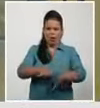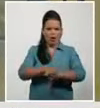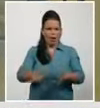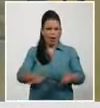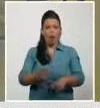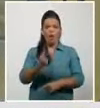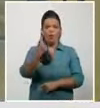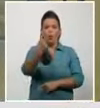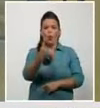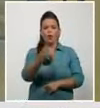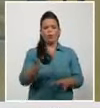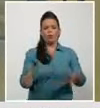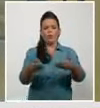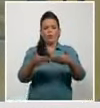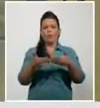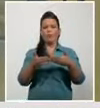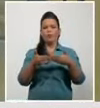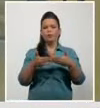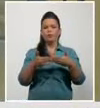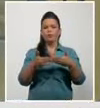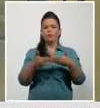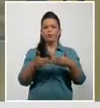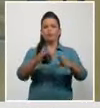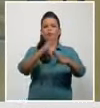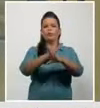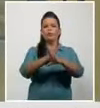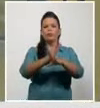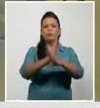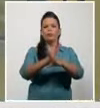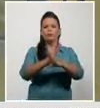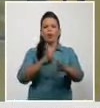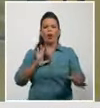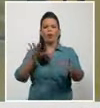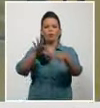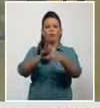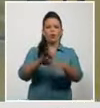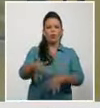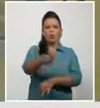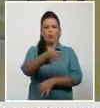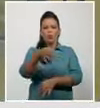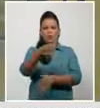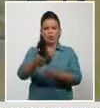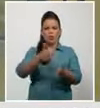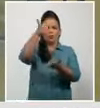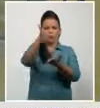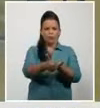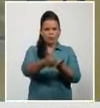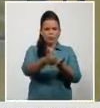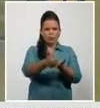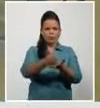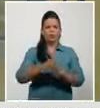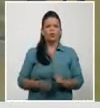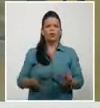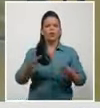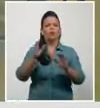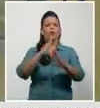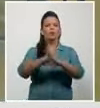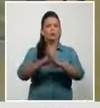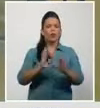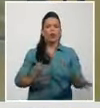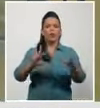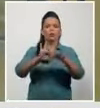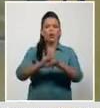el vínculo o se limita el vínculo con la cabecera provincial y con el municipio Niceto Pérez, que son los municipios más afectados.